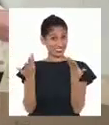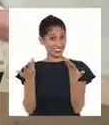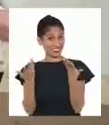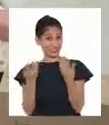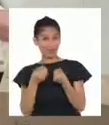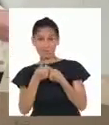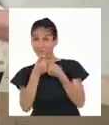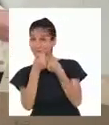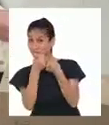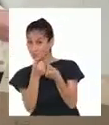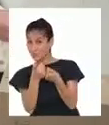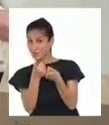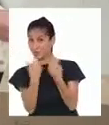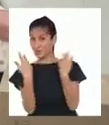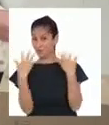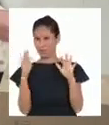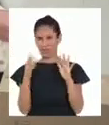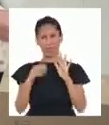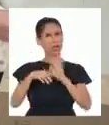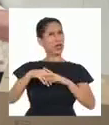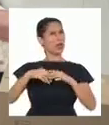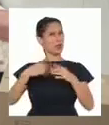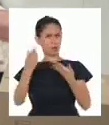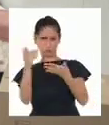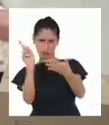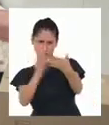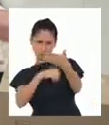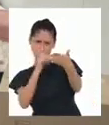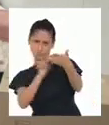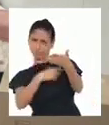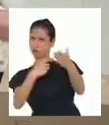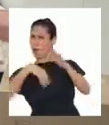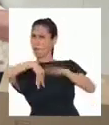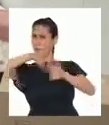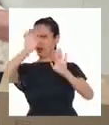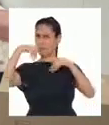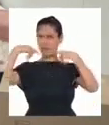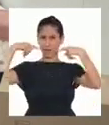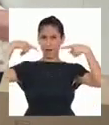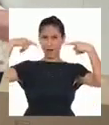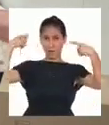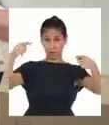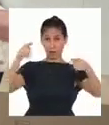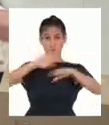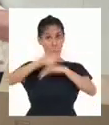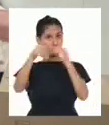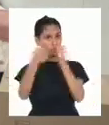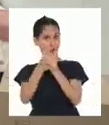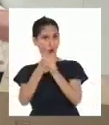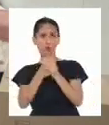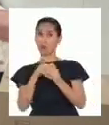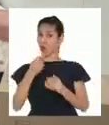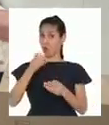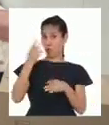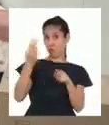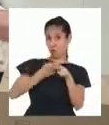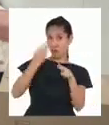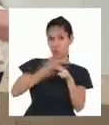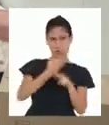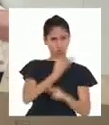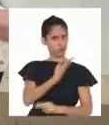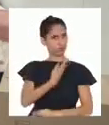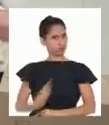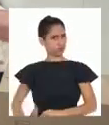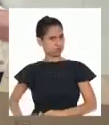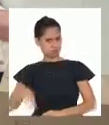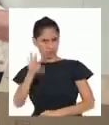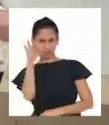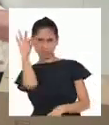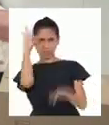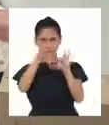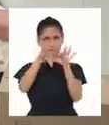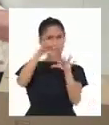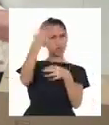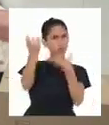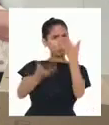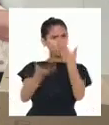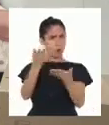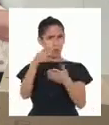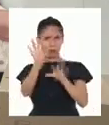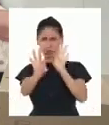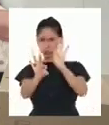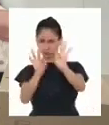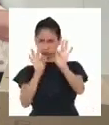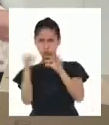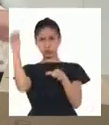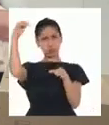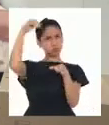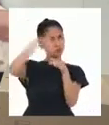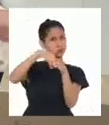Etiquetas más famosas del mes. Hashtag elecciones. Hashtag a votar. Hashtag participación ciudadana. Hashtag mi voto